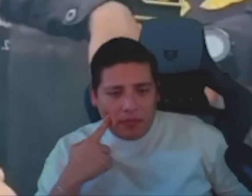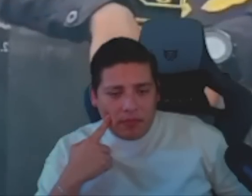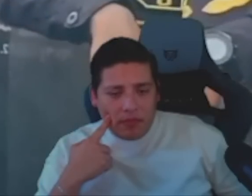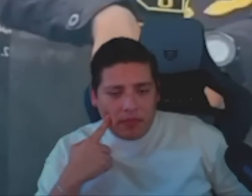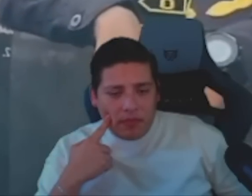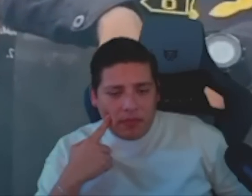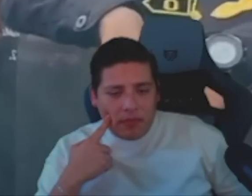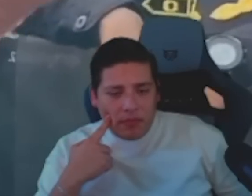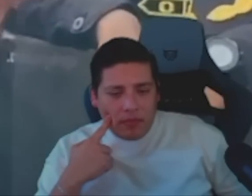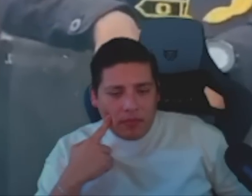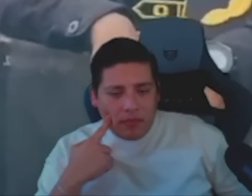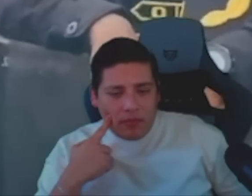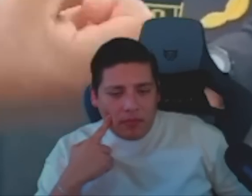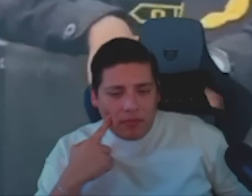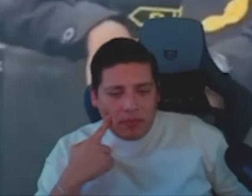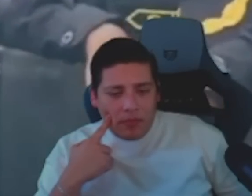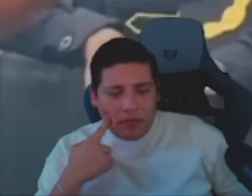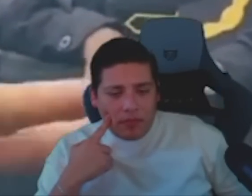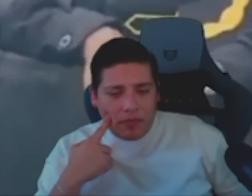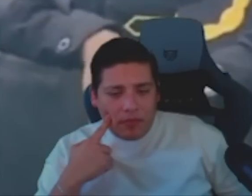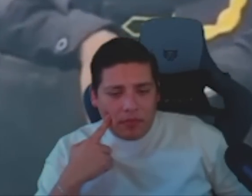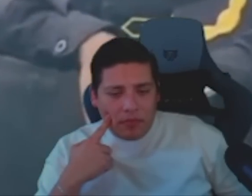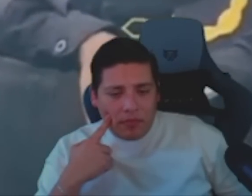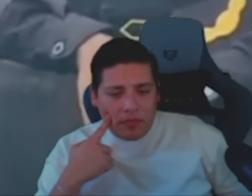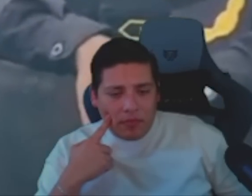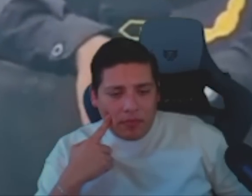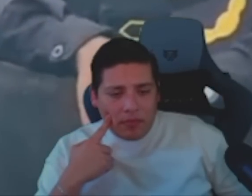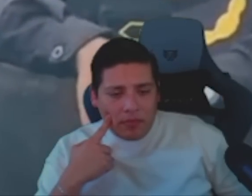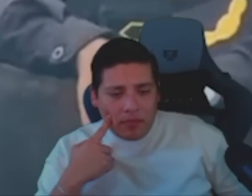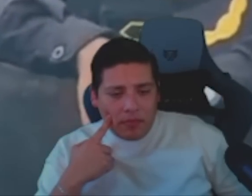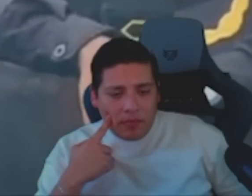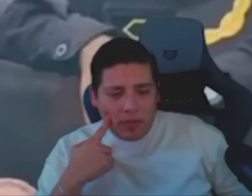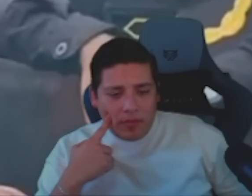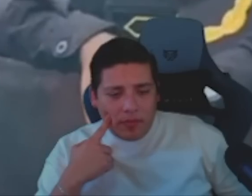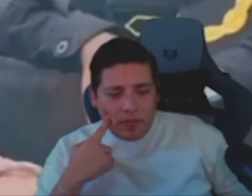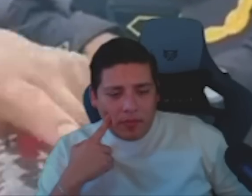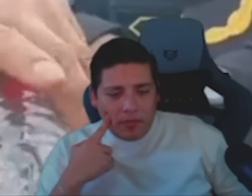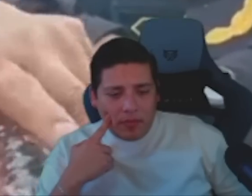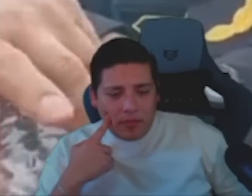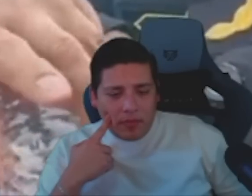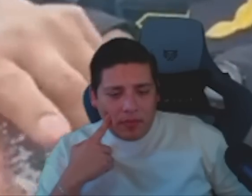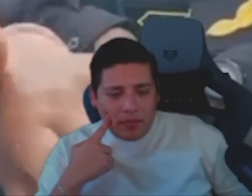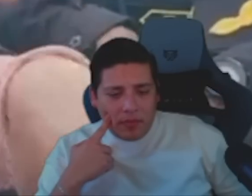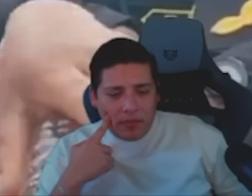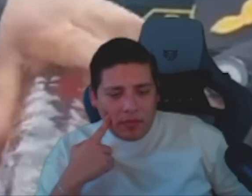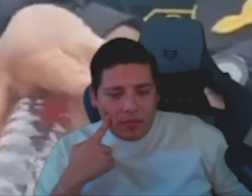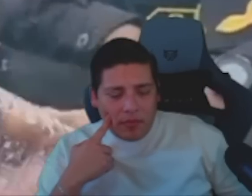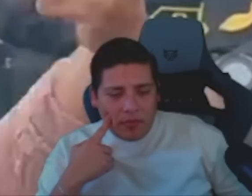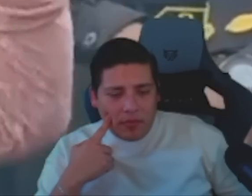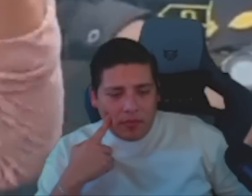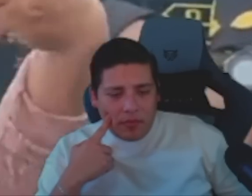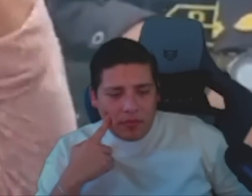hay. ¿Quién dice la verdad? Nadie dice la verdad. Pero nosotros, gracias a Dios, a las redes sociales,